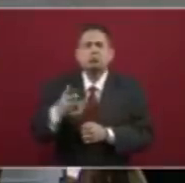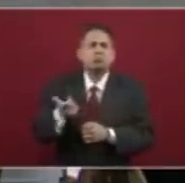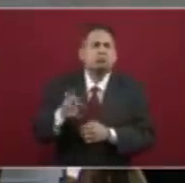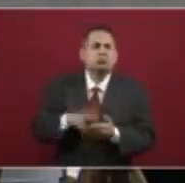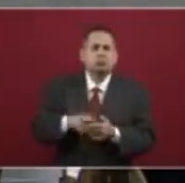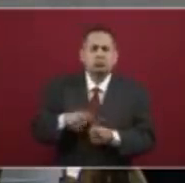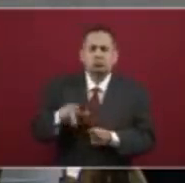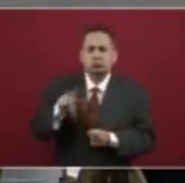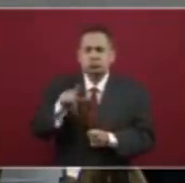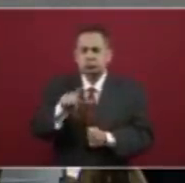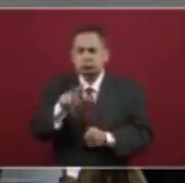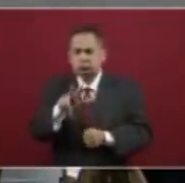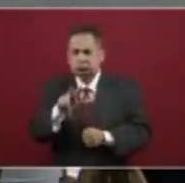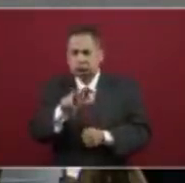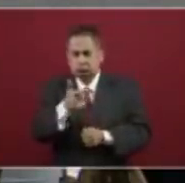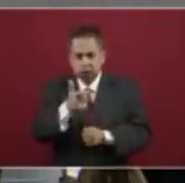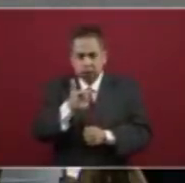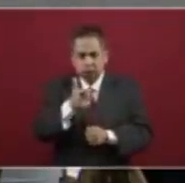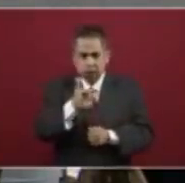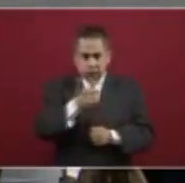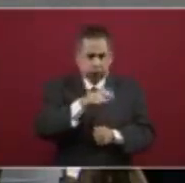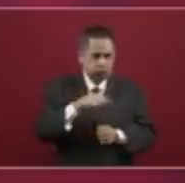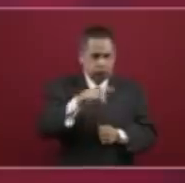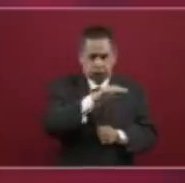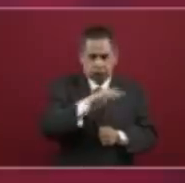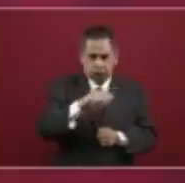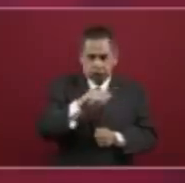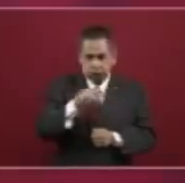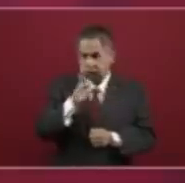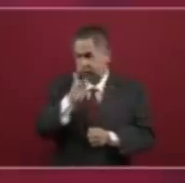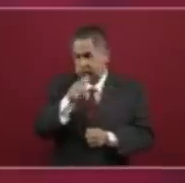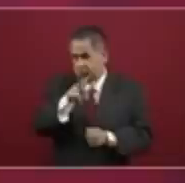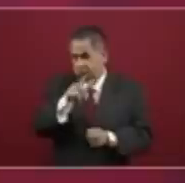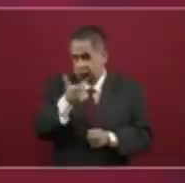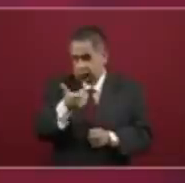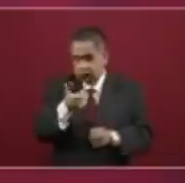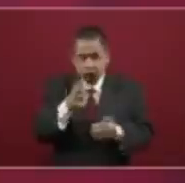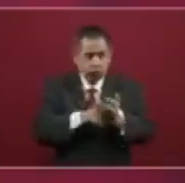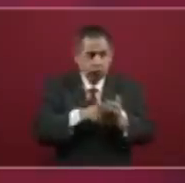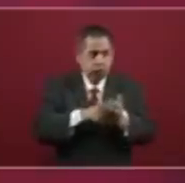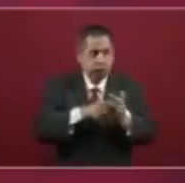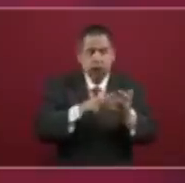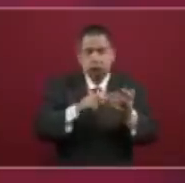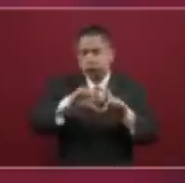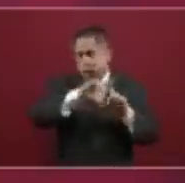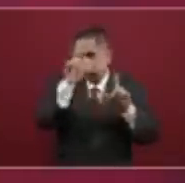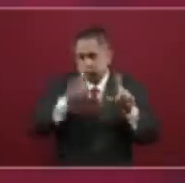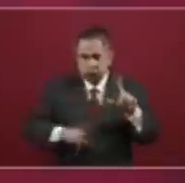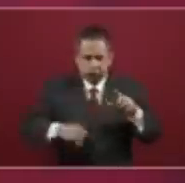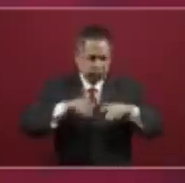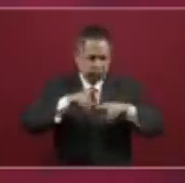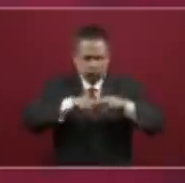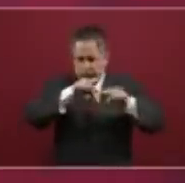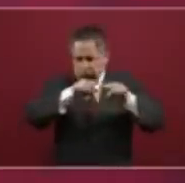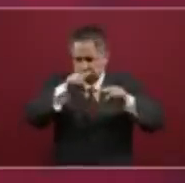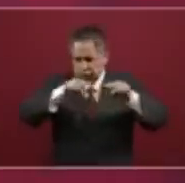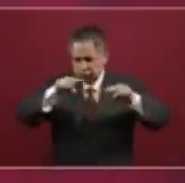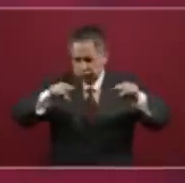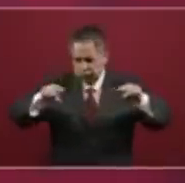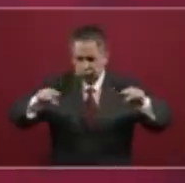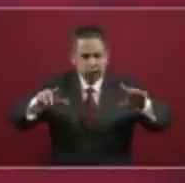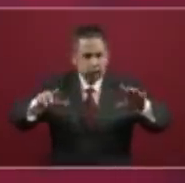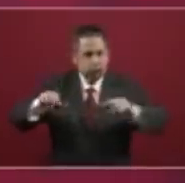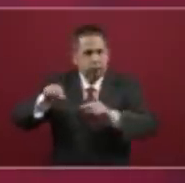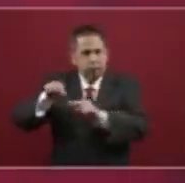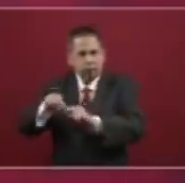pesos, 18 pesos, está hablando de un promedio nacional en cuanto a la venta.